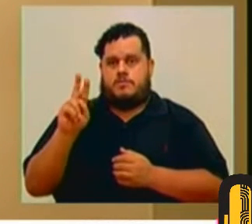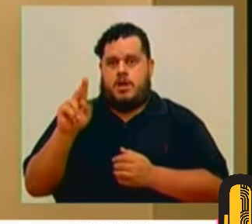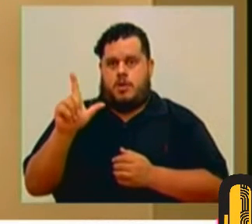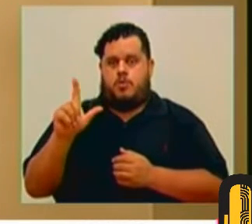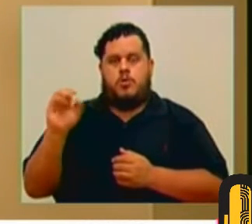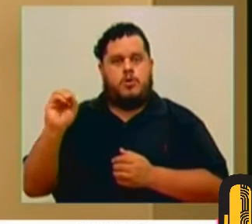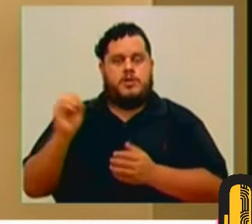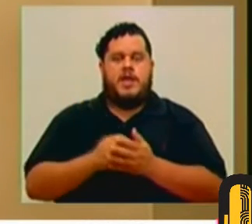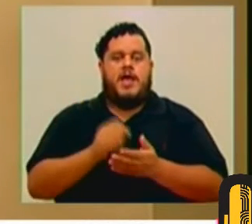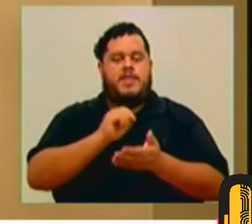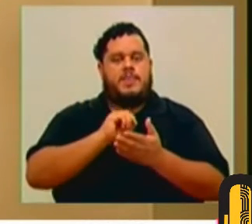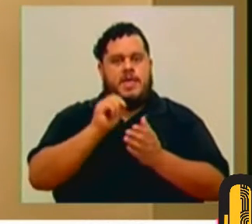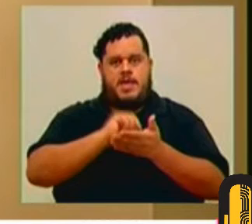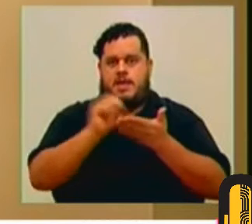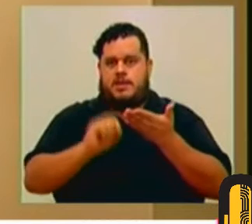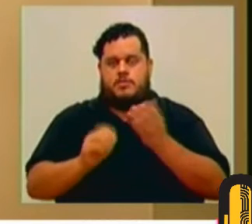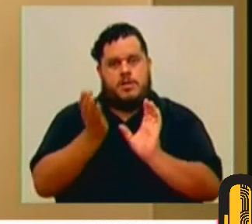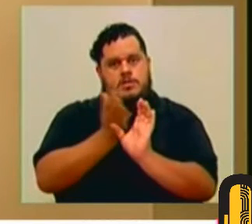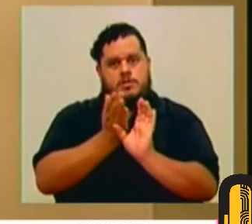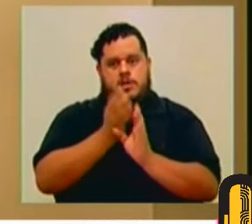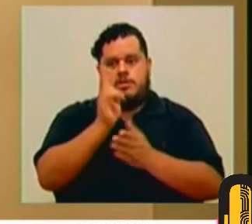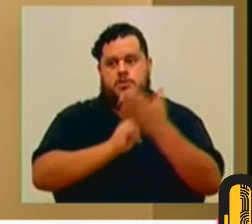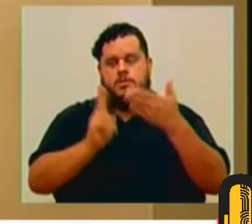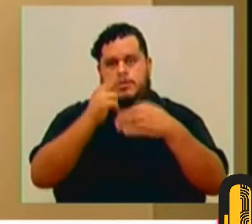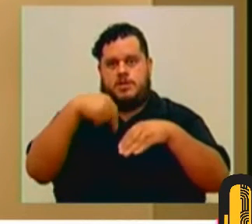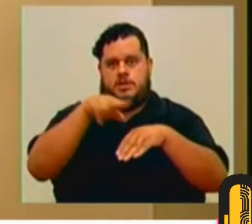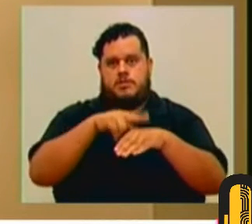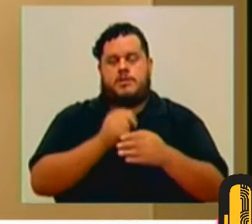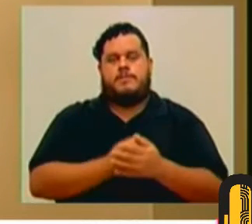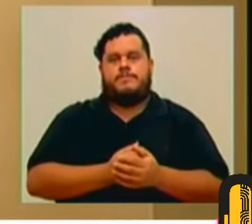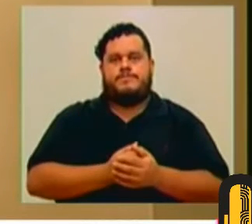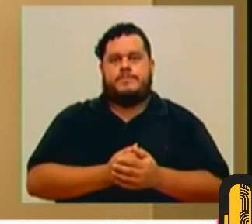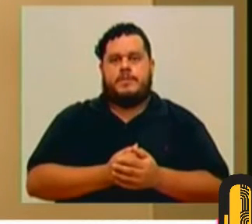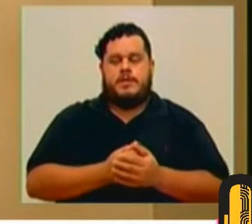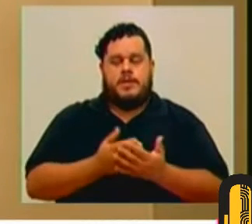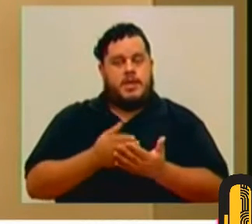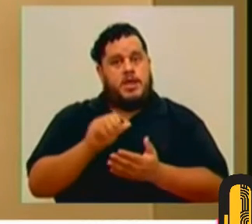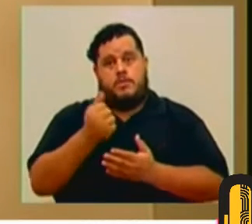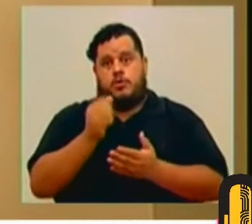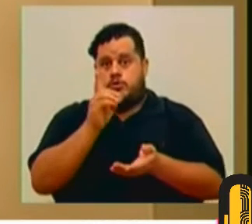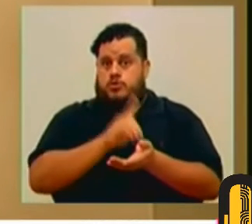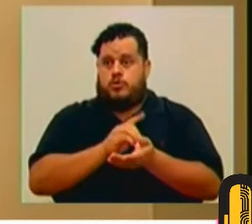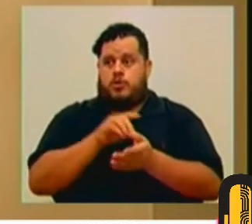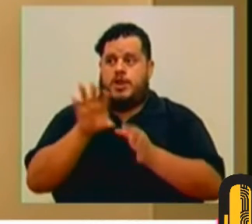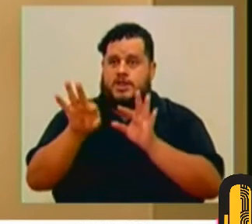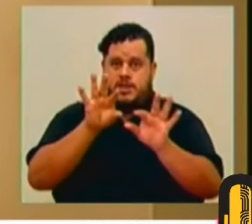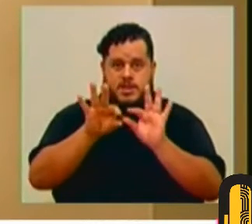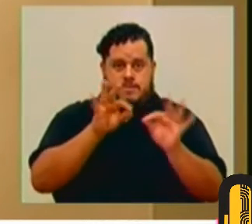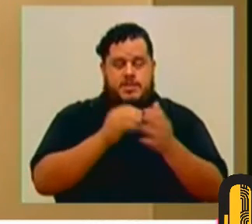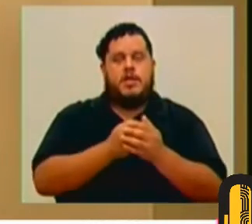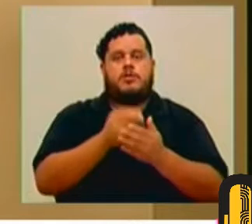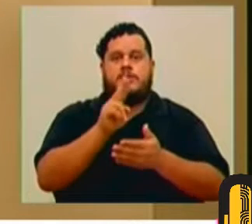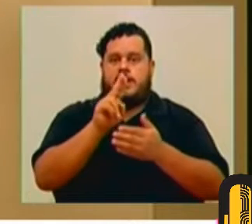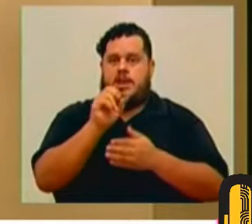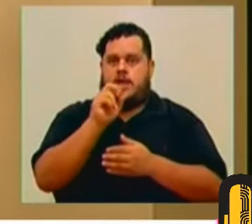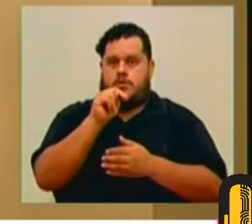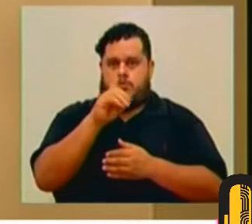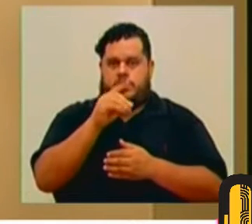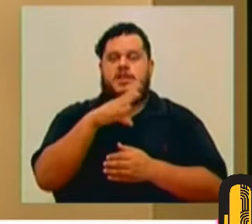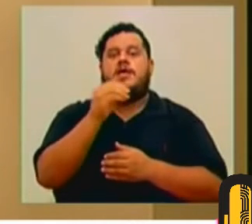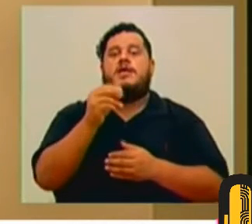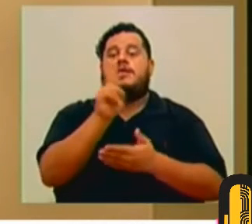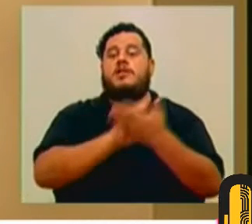Escuela de Psicología de la Universidad Nacional, por otros doctores invitados de la misma UNED y de la Universidad de Salamanca, para